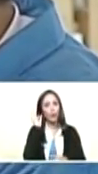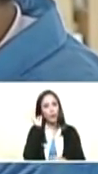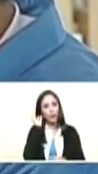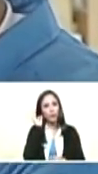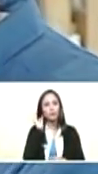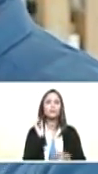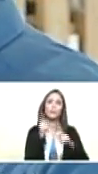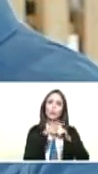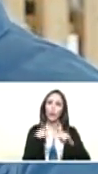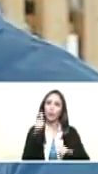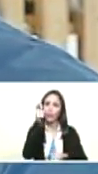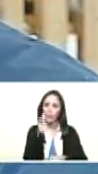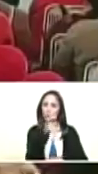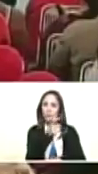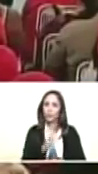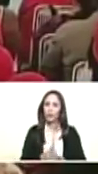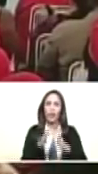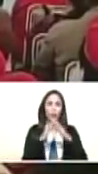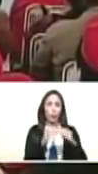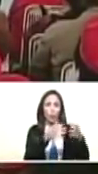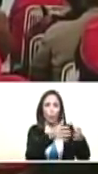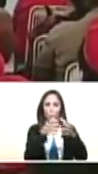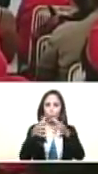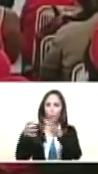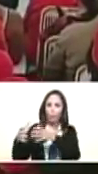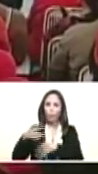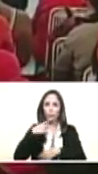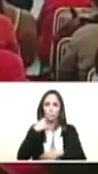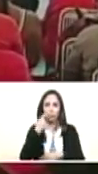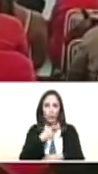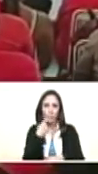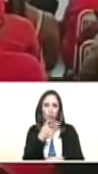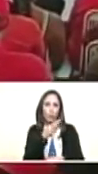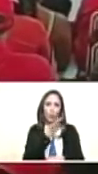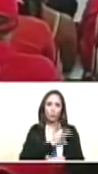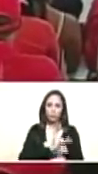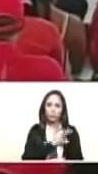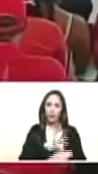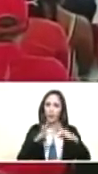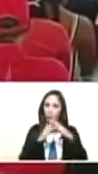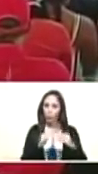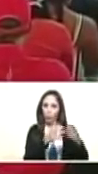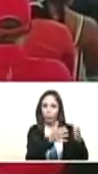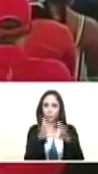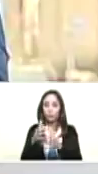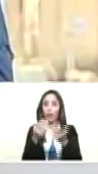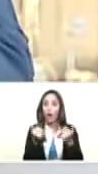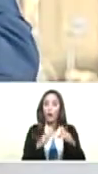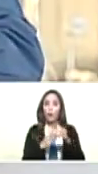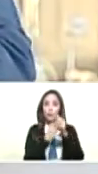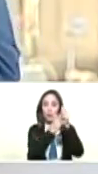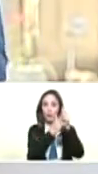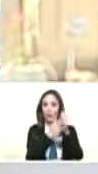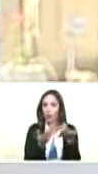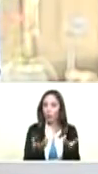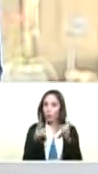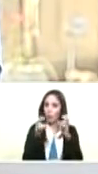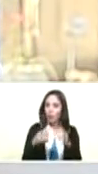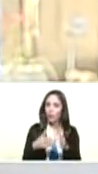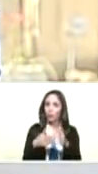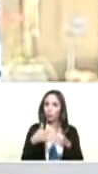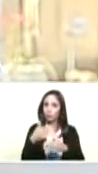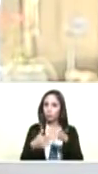¿verdad? Todas las organizaciones sociales, políticas, todas, y de un nuevo liderazgo, un nuevo